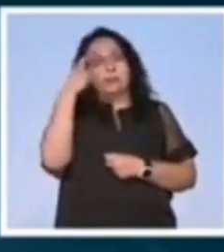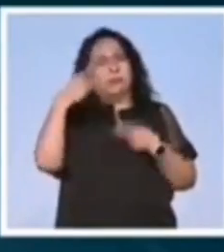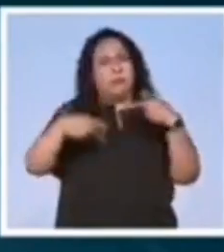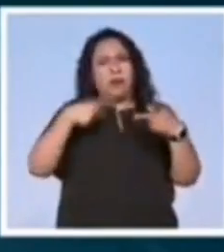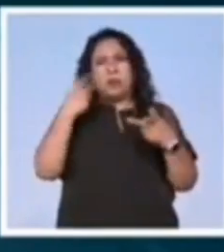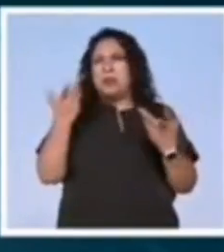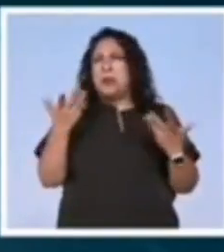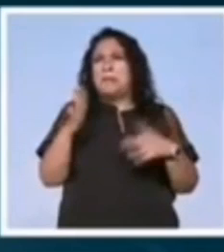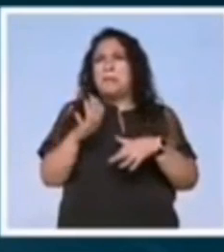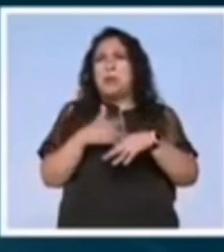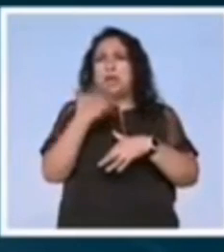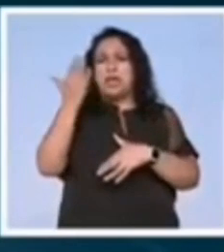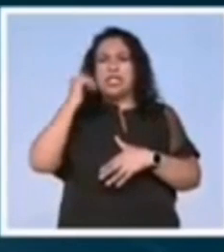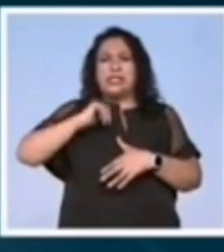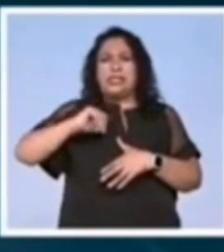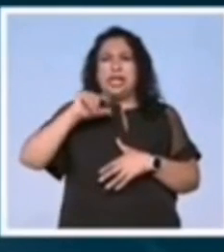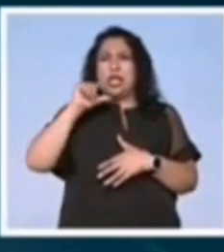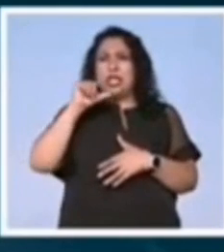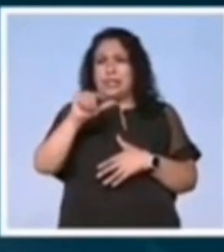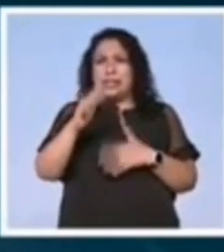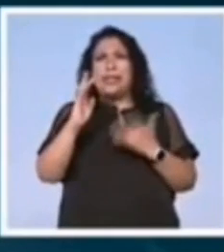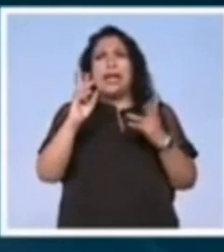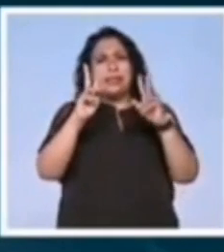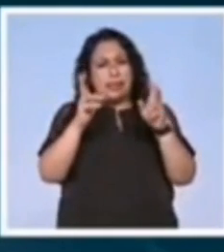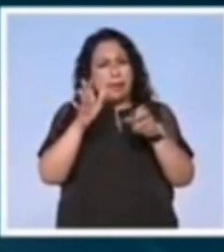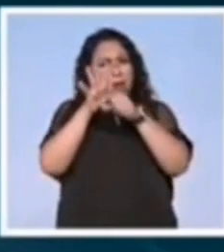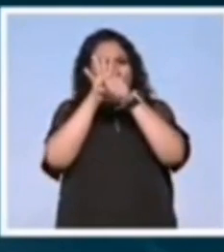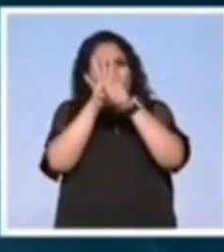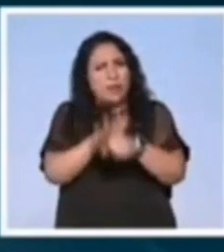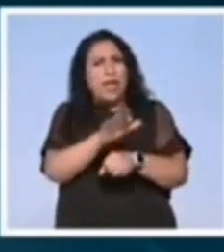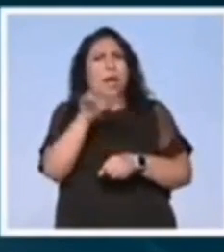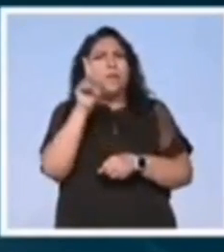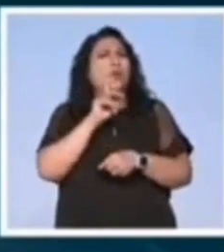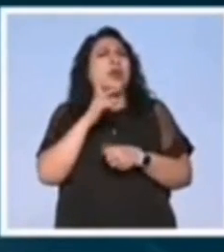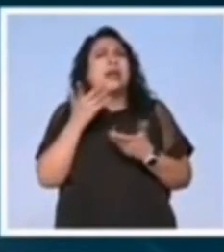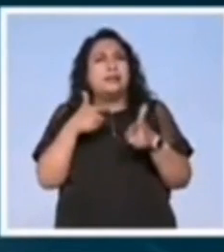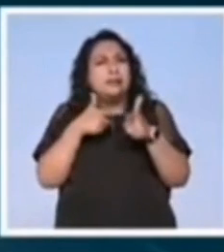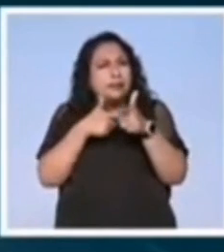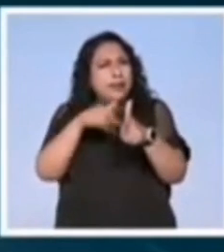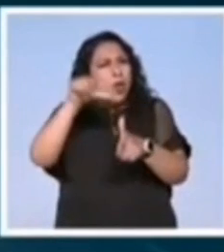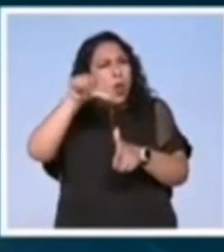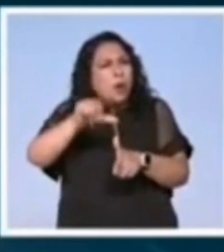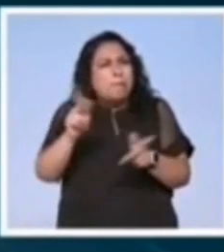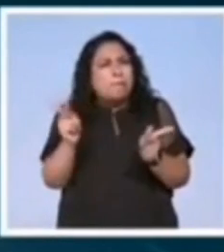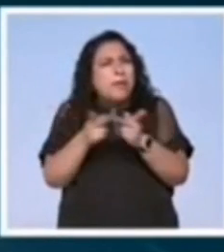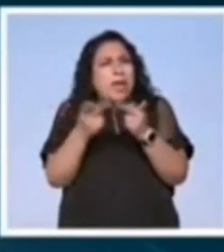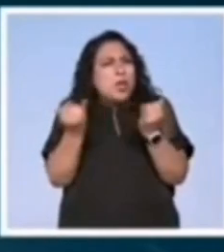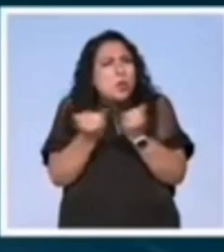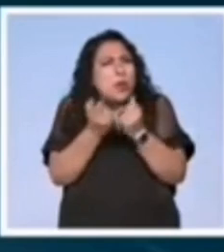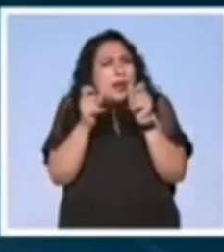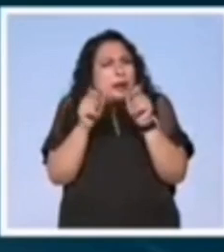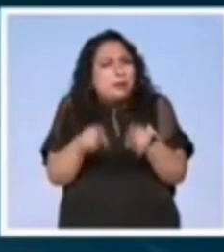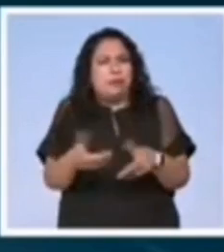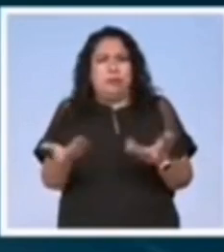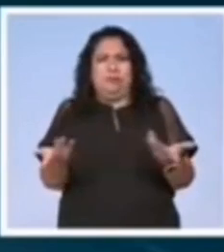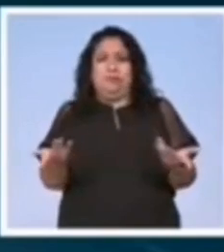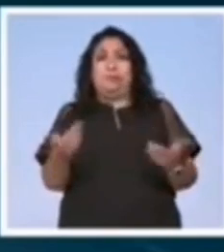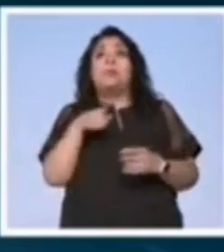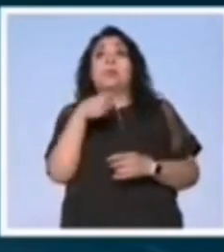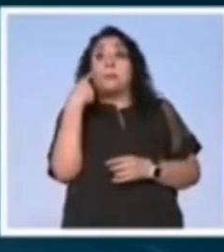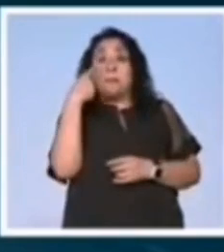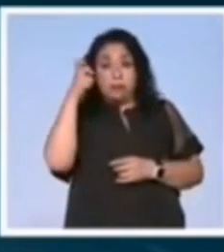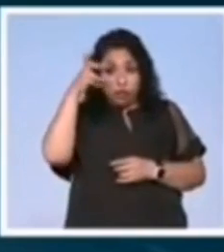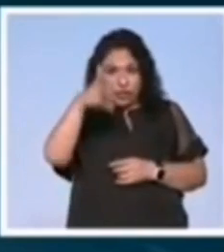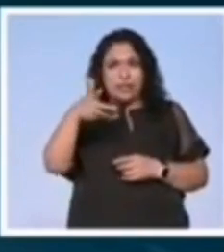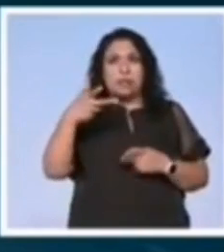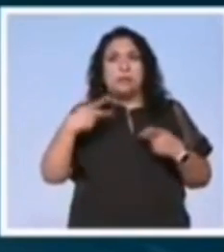qué, si desde el siglo XVII ya se hablaba de la opresión hacia las mujeres, seguimos casi igual. Podemos ver en Shakespeare desde